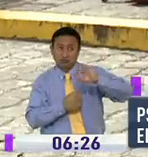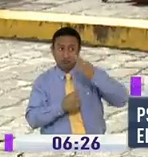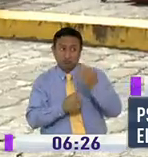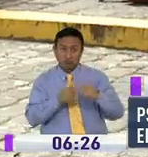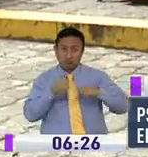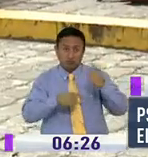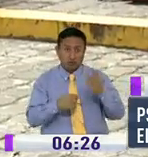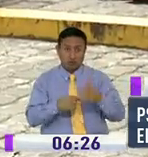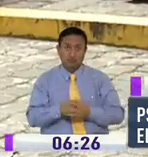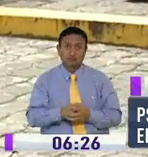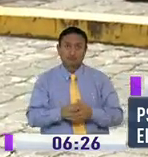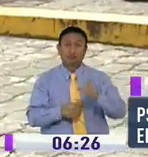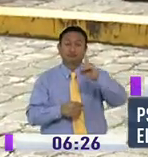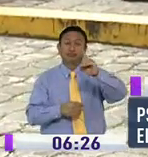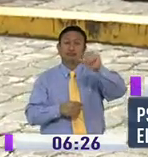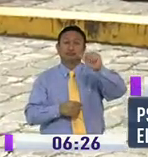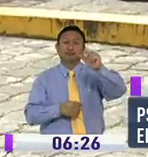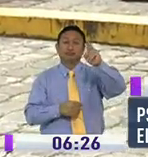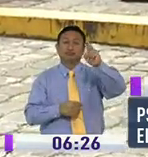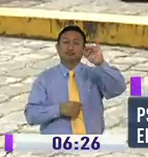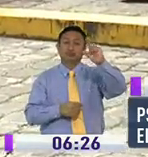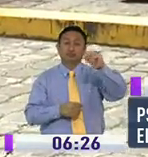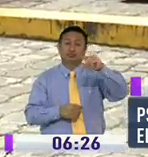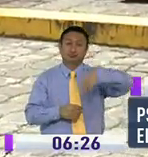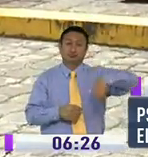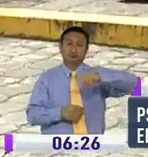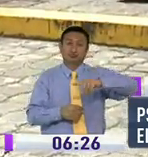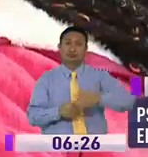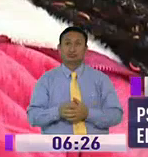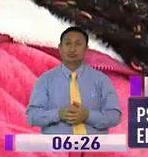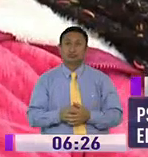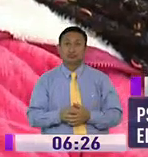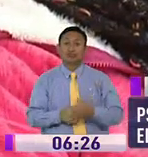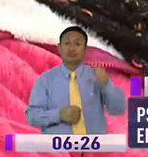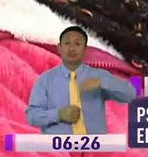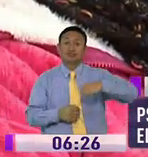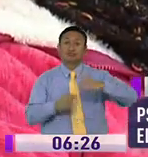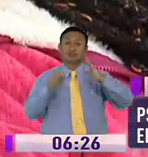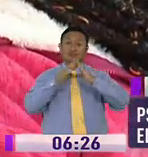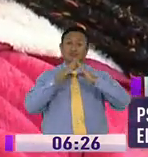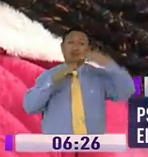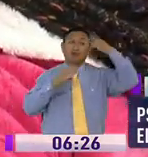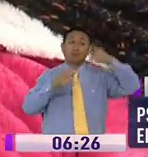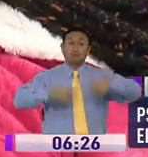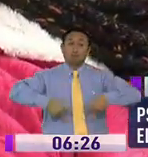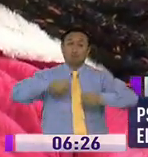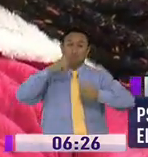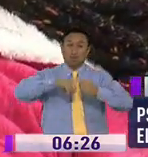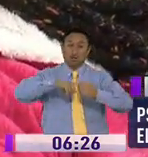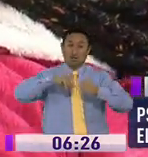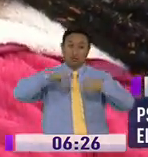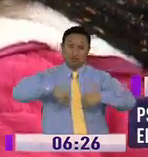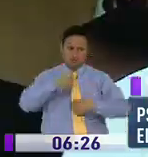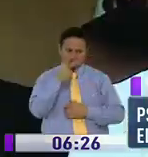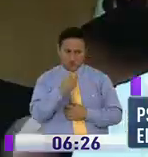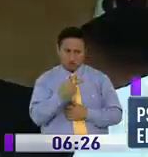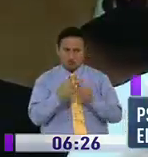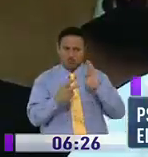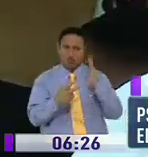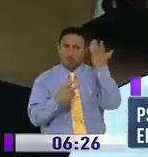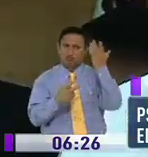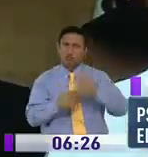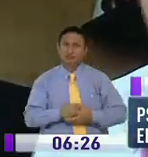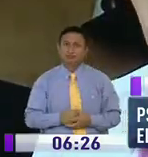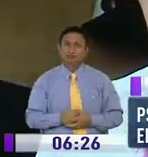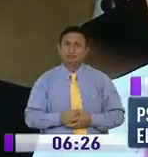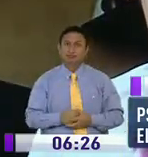amigos? David Beltrán, director del asilo de ancianos Más Vida en Quito, cuenta el cambio que han evidenciado. Hemos